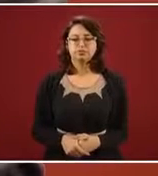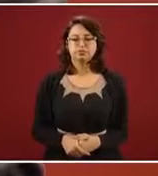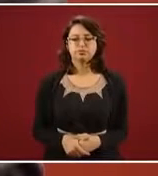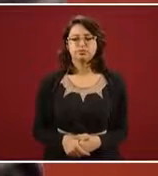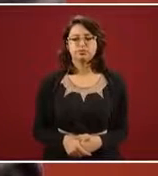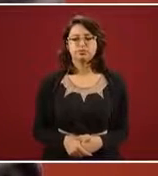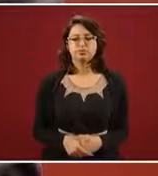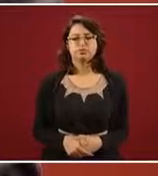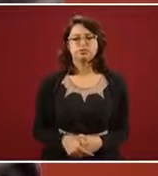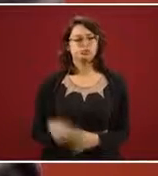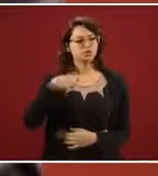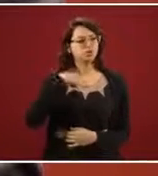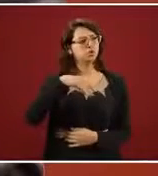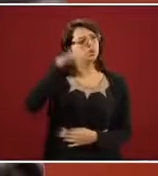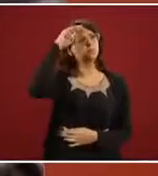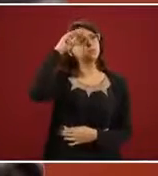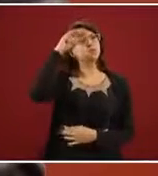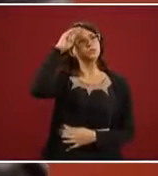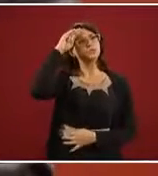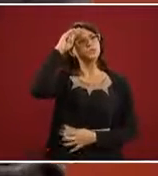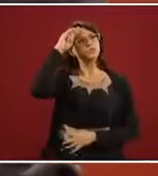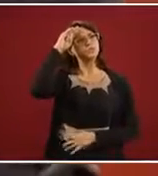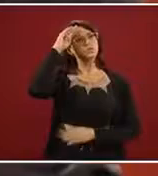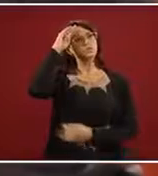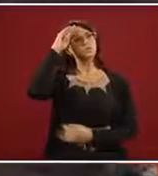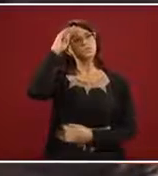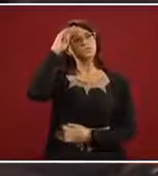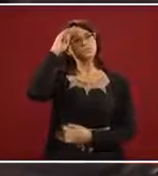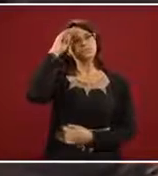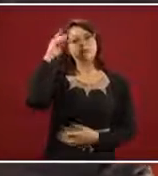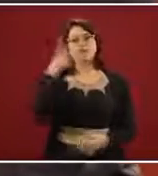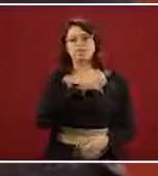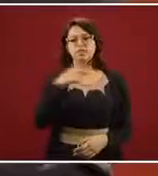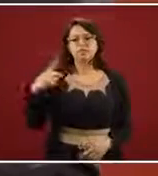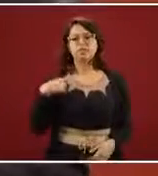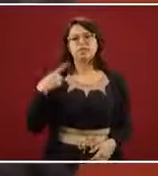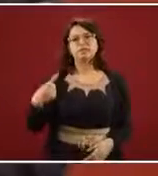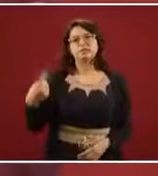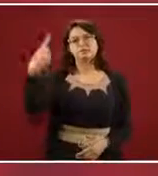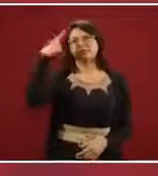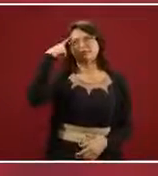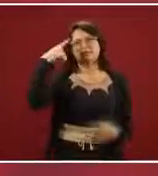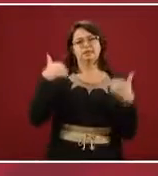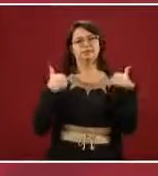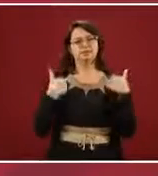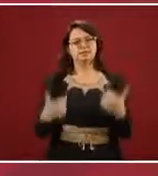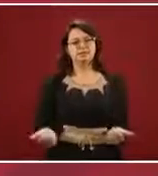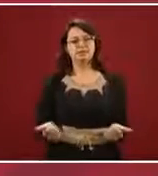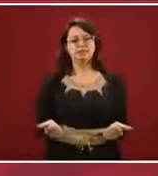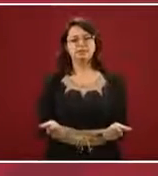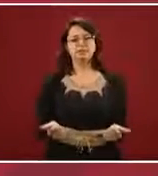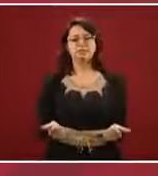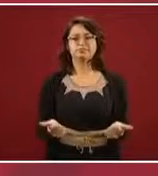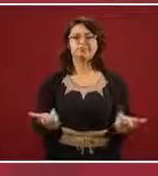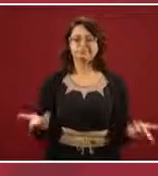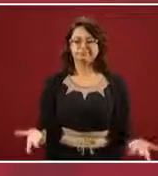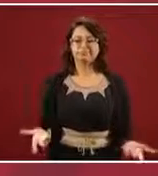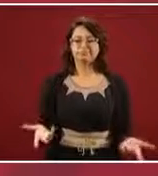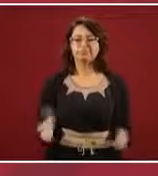Yo soy más partidario de hacer conciencia que de